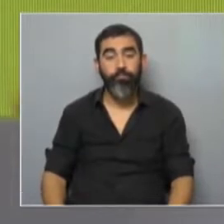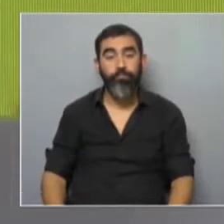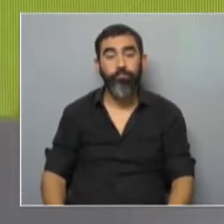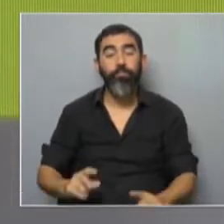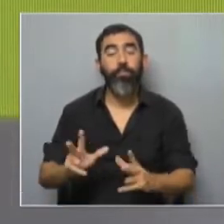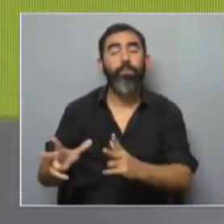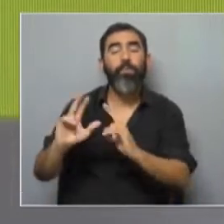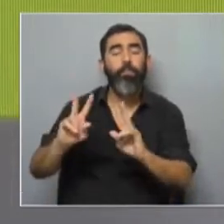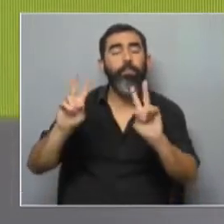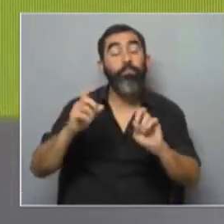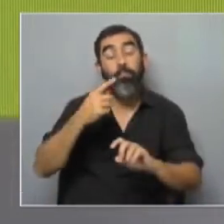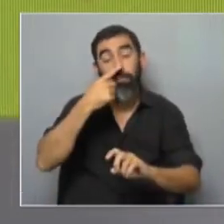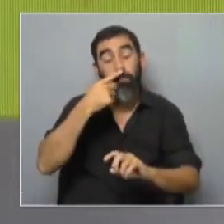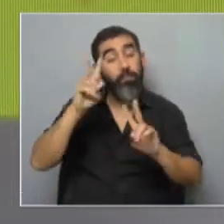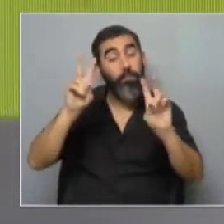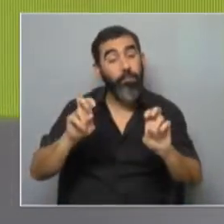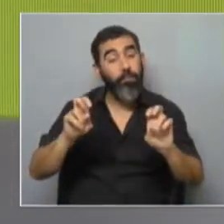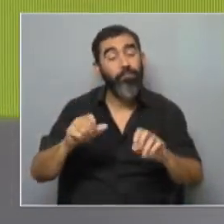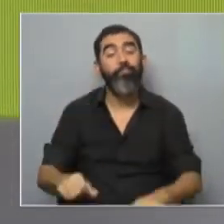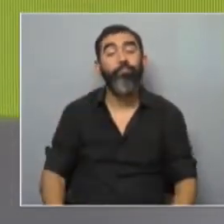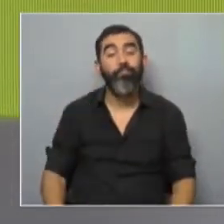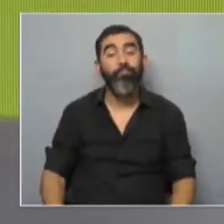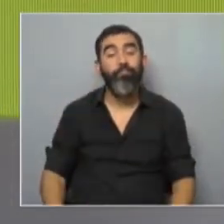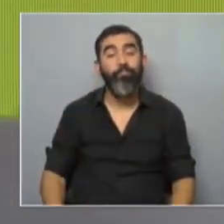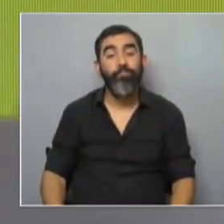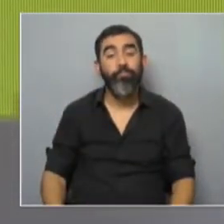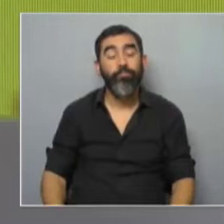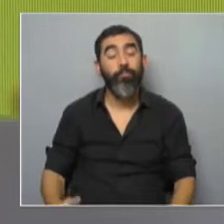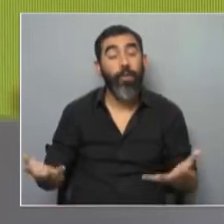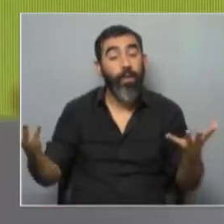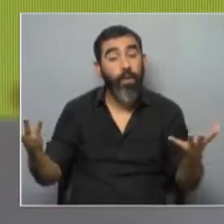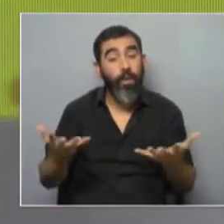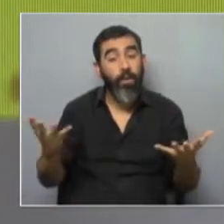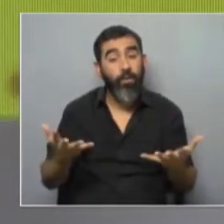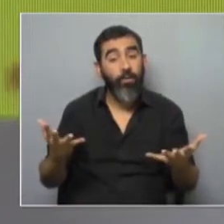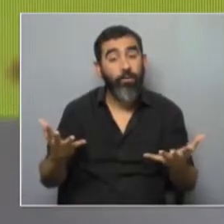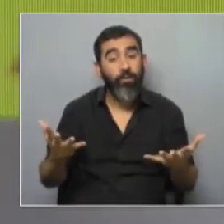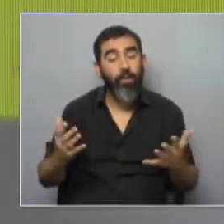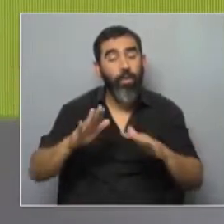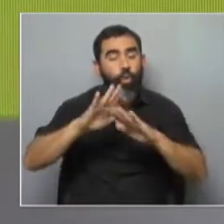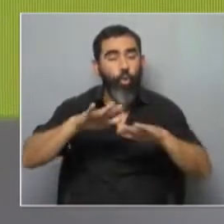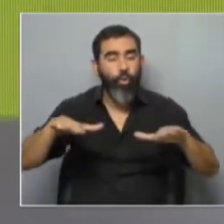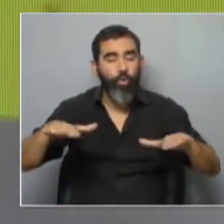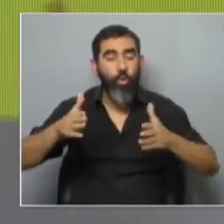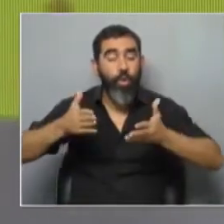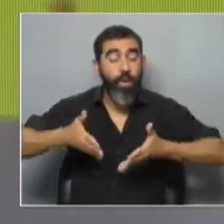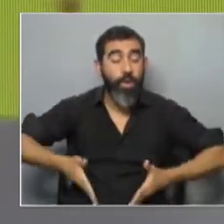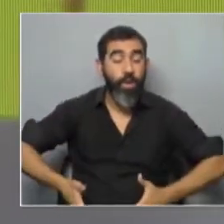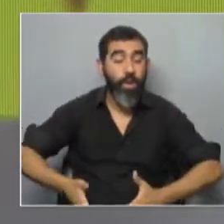que me dijo Pelufo que es bien interesante, es quizás ahora los más chicos, sobre todo,